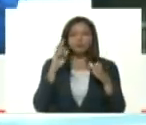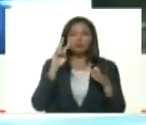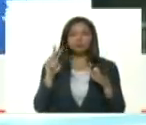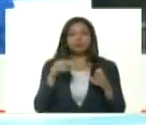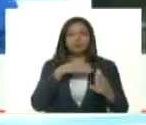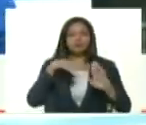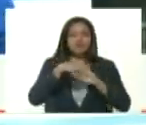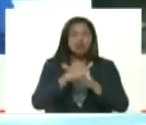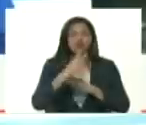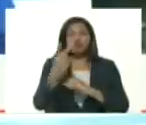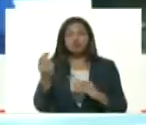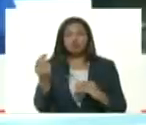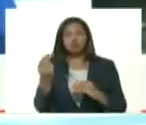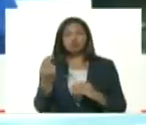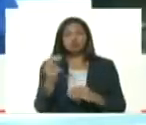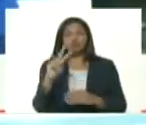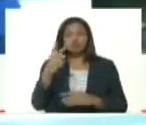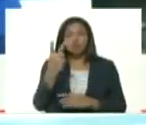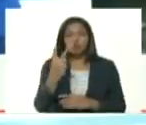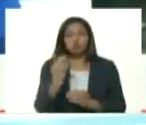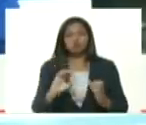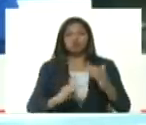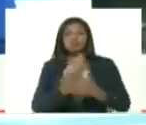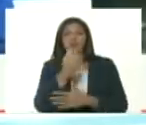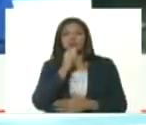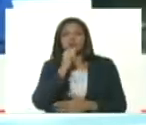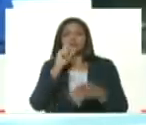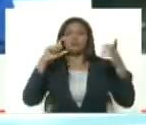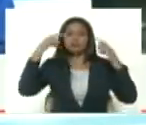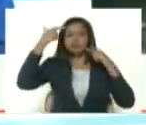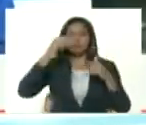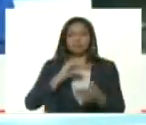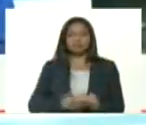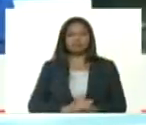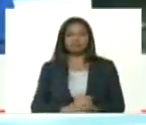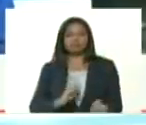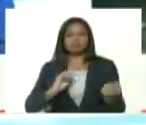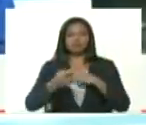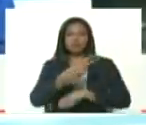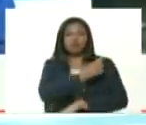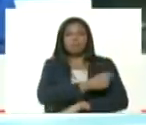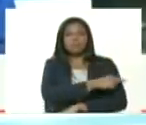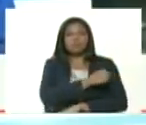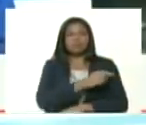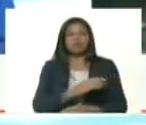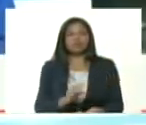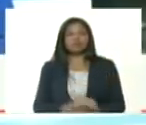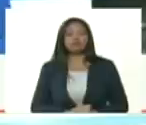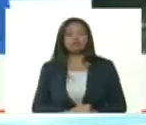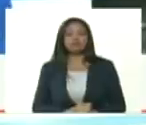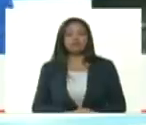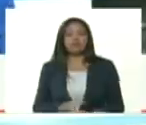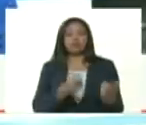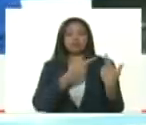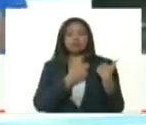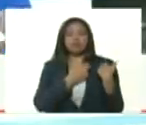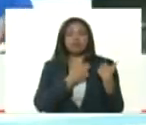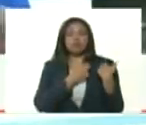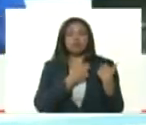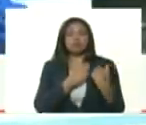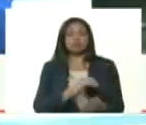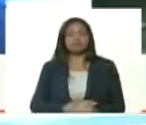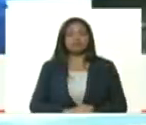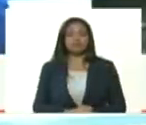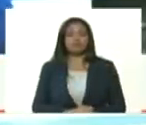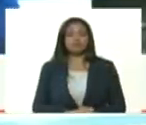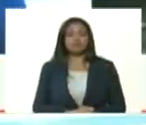barrio adentro, dos fundadas por nuestro comandante Chávez. Ahora fue trasladado al Hospital Centinela Casal Ramos